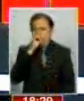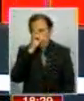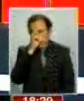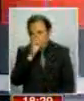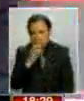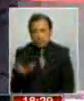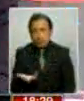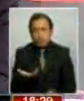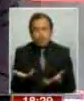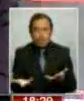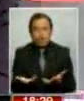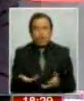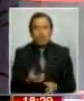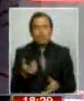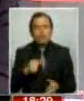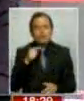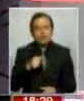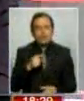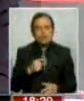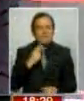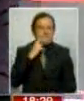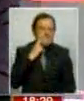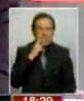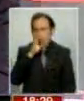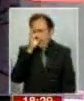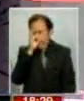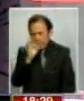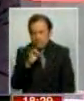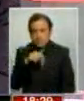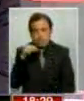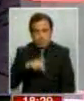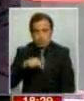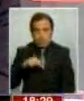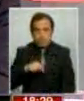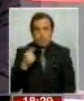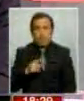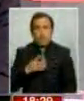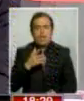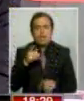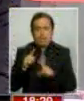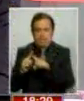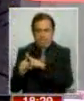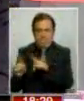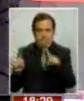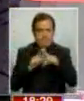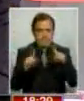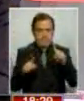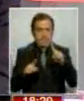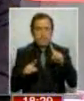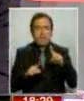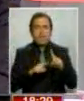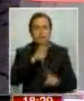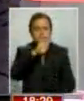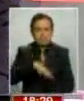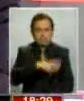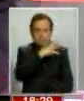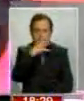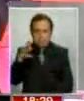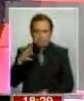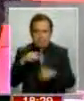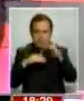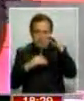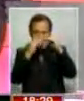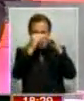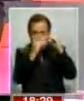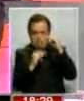la producción de pisco. Es bien importante que la producción de vino, producción de pisco, hoy día ellos están diferenciados en la tabla y van a seguir diferenciados. No